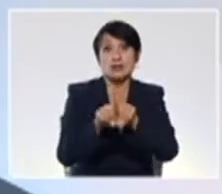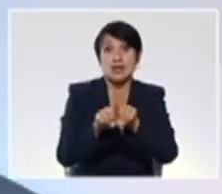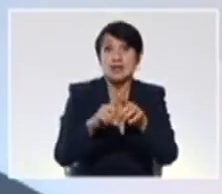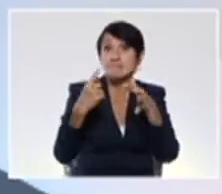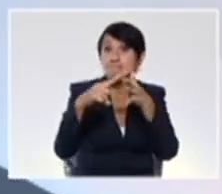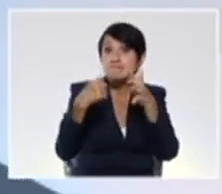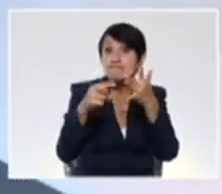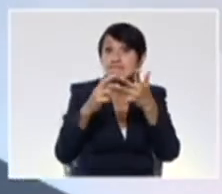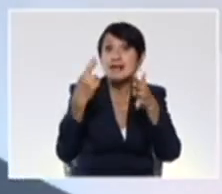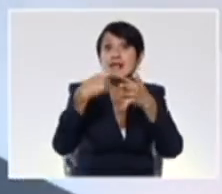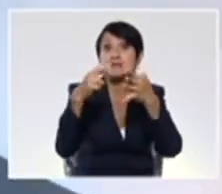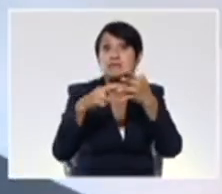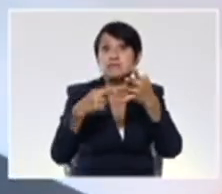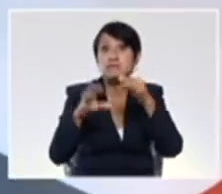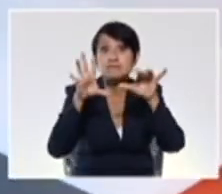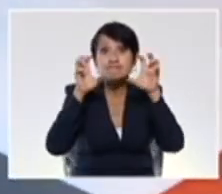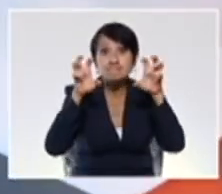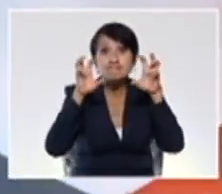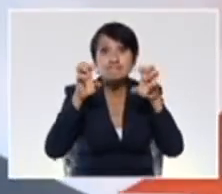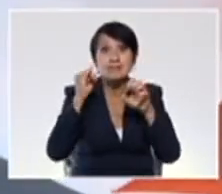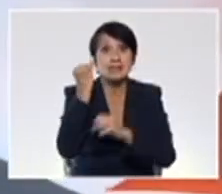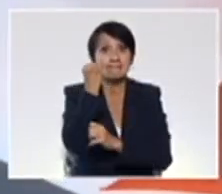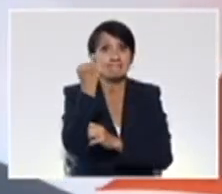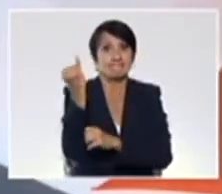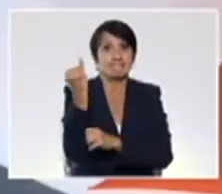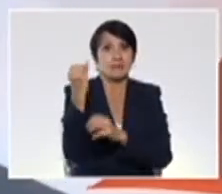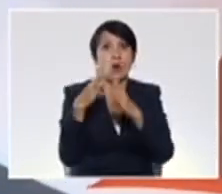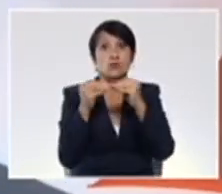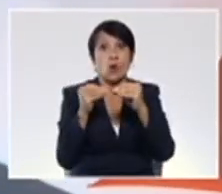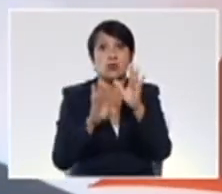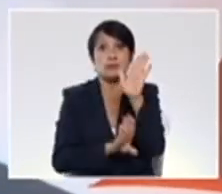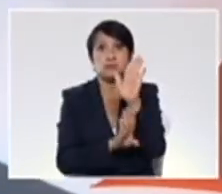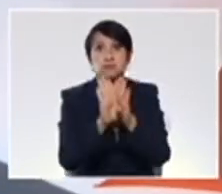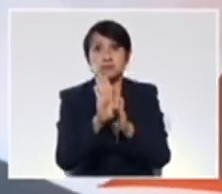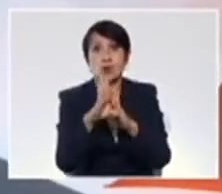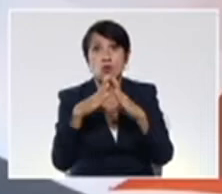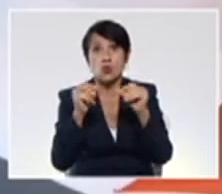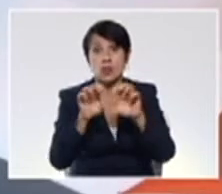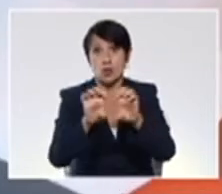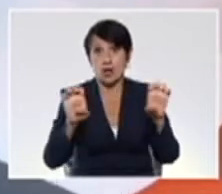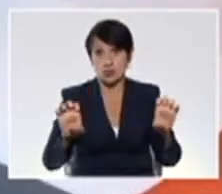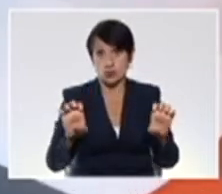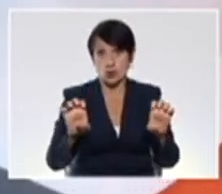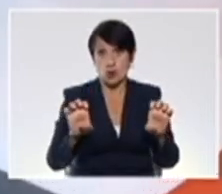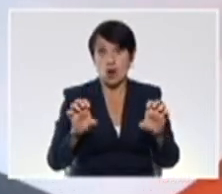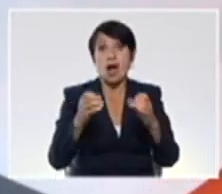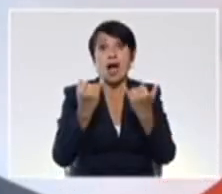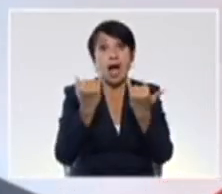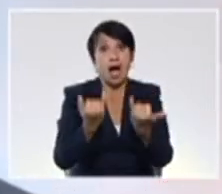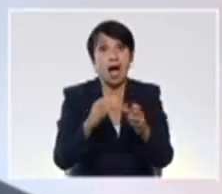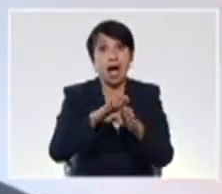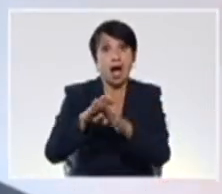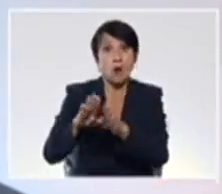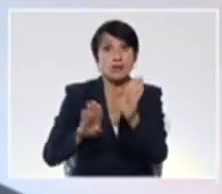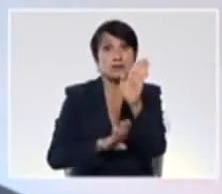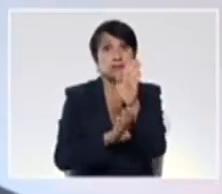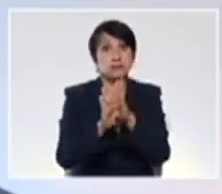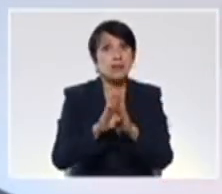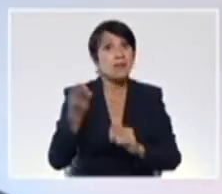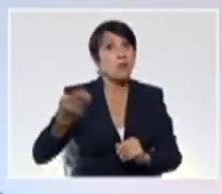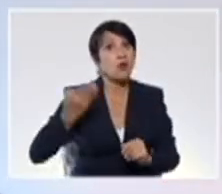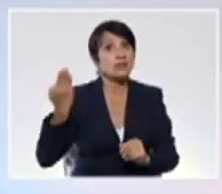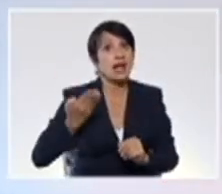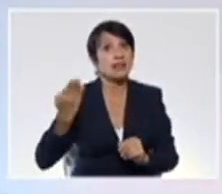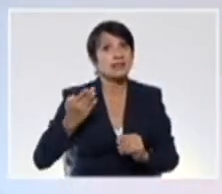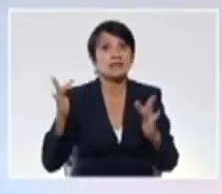recursos para el aprendizaje tan ingeniosos cuando se trata de avanzar en la educación. Pero además, si vamos a avanzar, es importante que